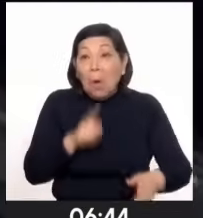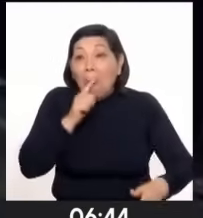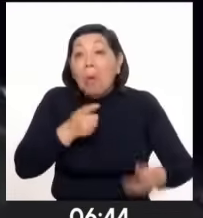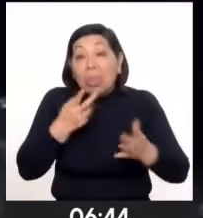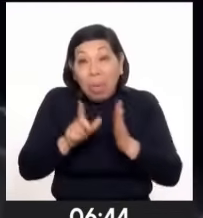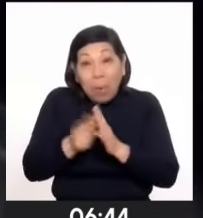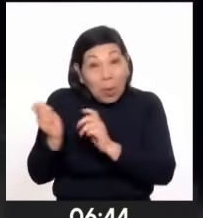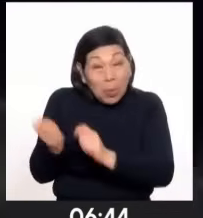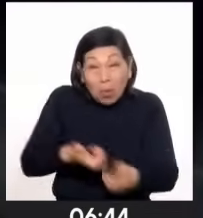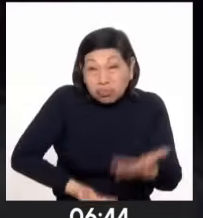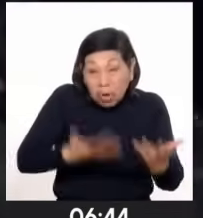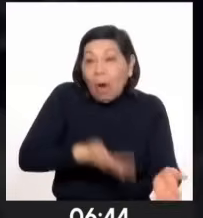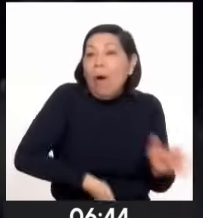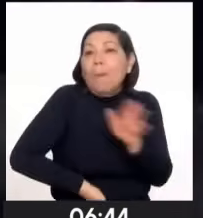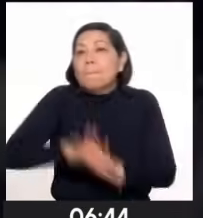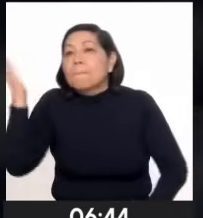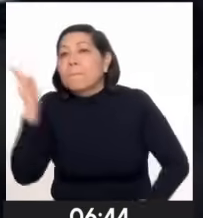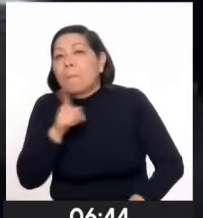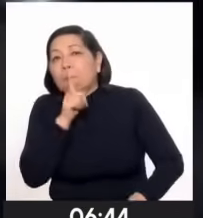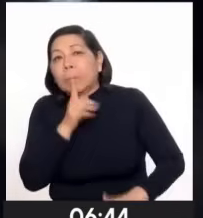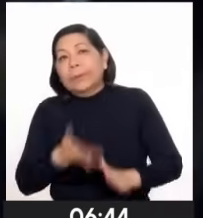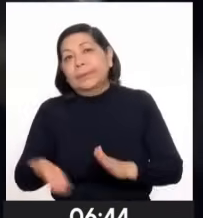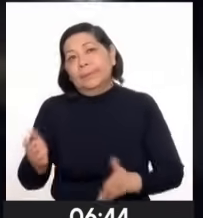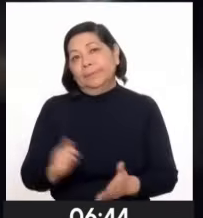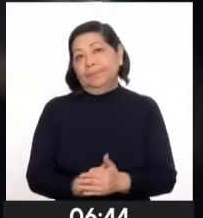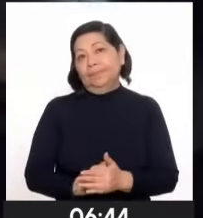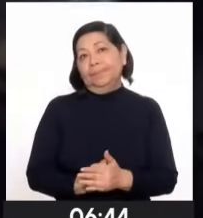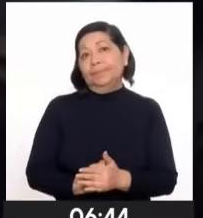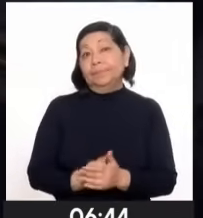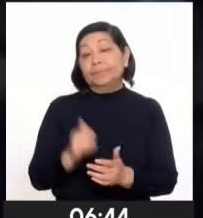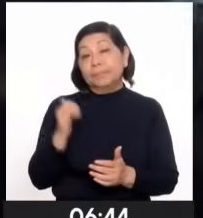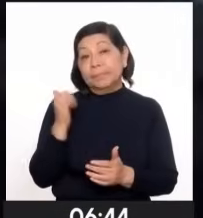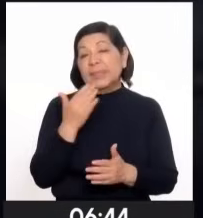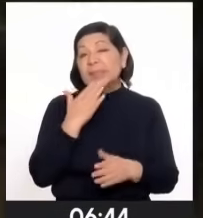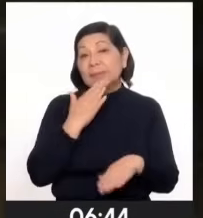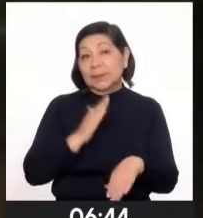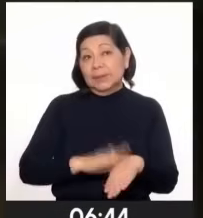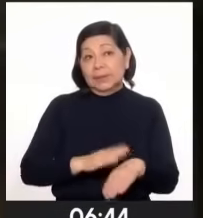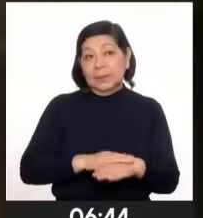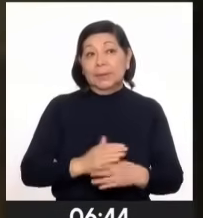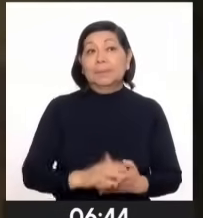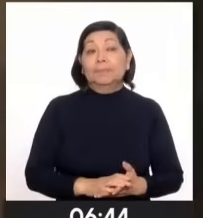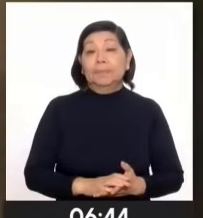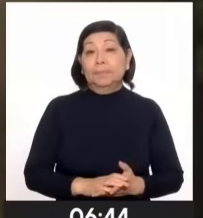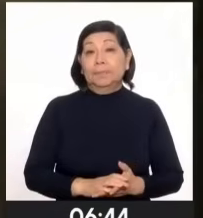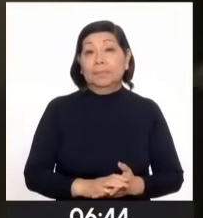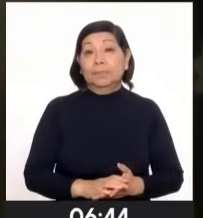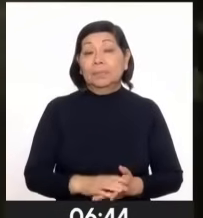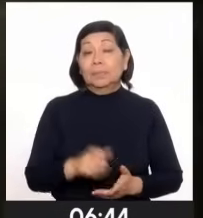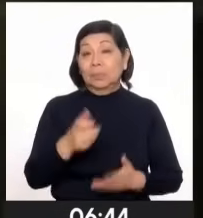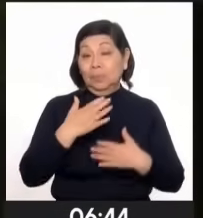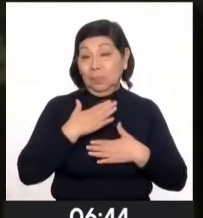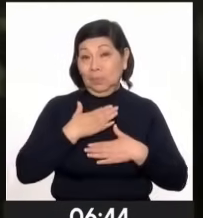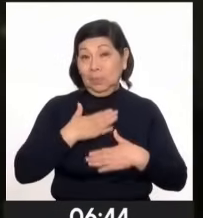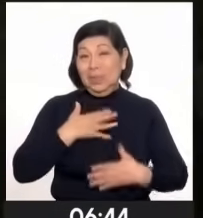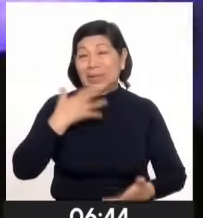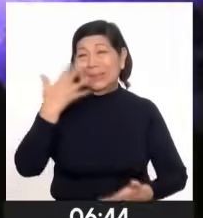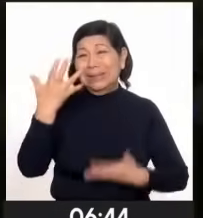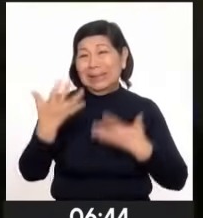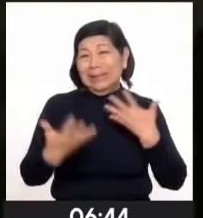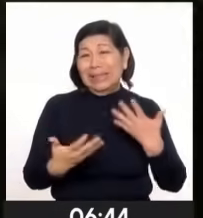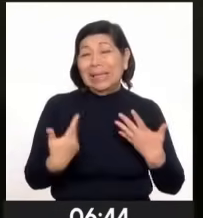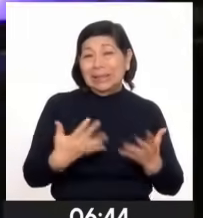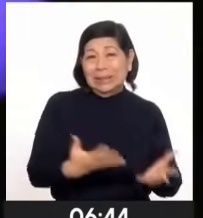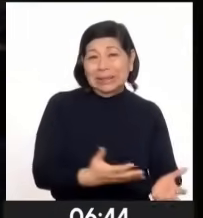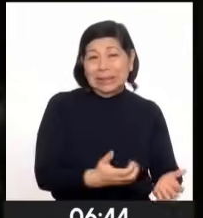cercado por la policía para recoger indicios que conduzcan a los responsables víctima cuyo cuerpo calcinado fue